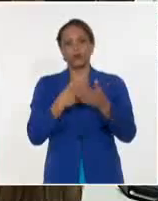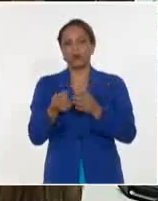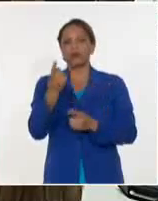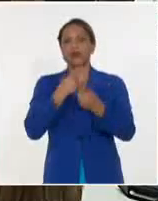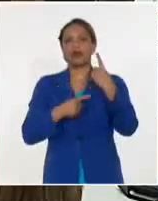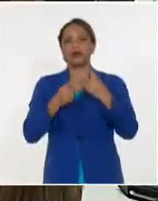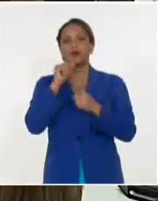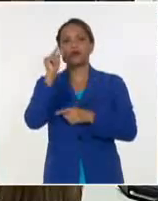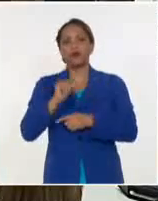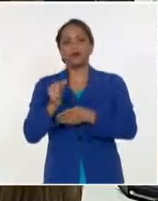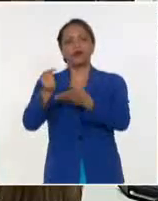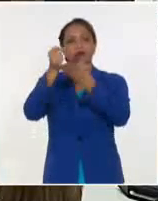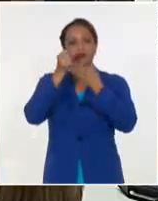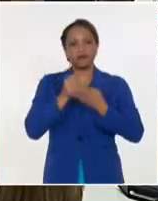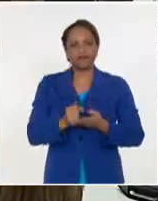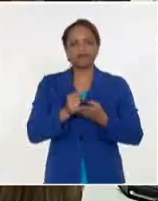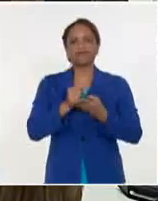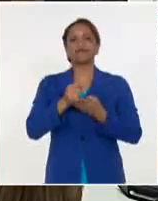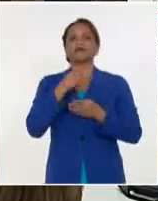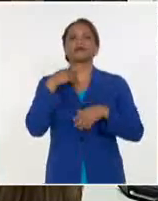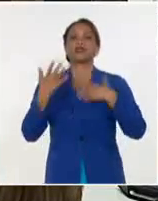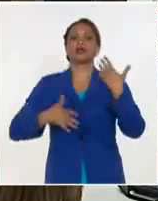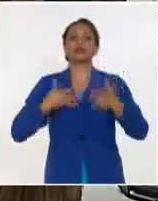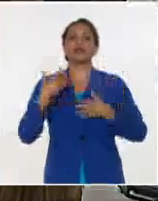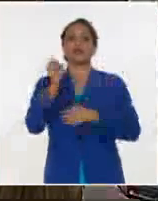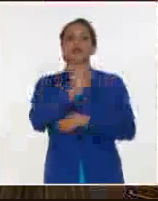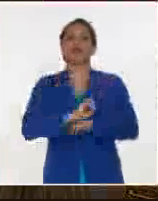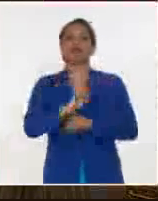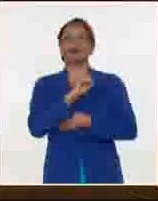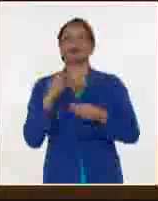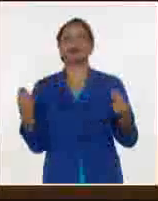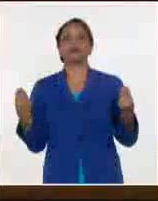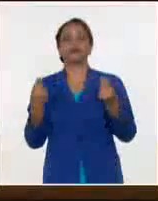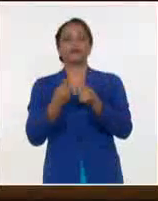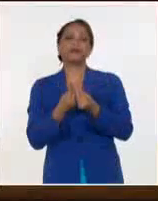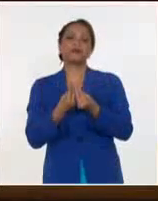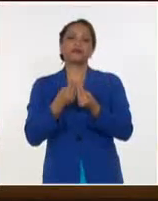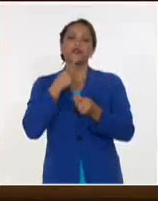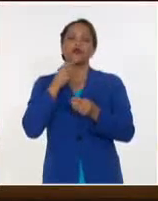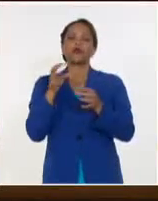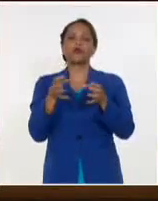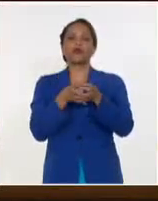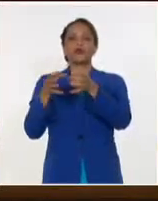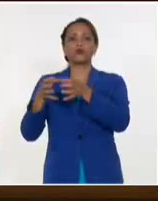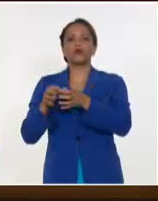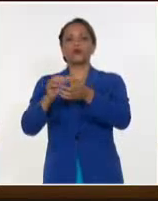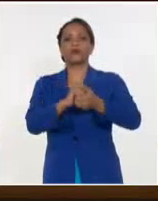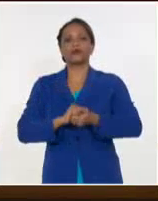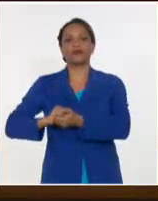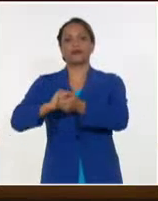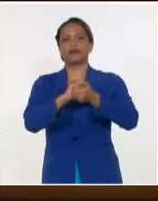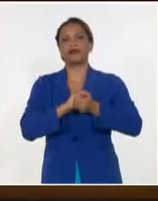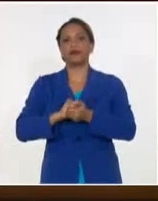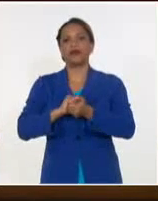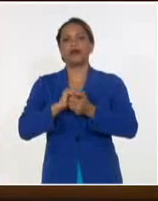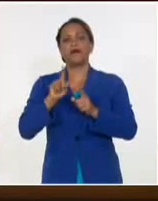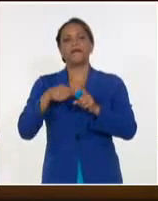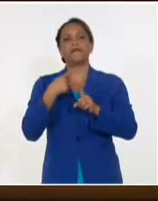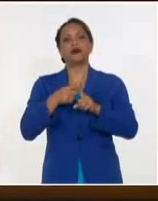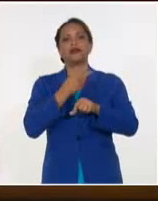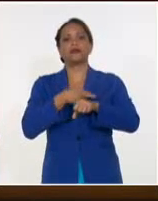tareas de apoyo y en actividades que organizan de conjunto con los movimientos de solidaridad y con nuestras